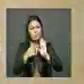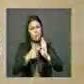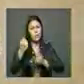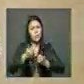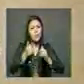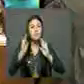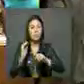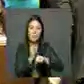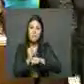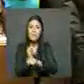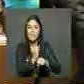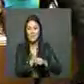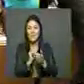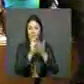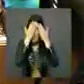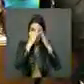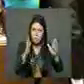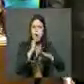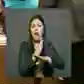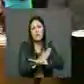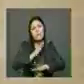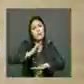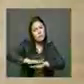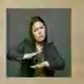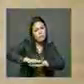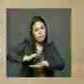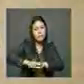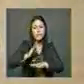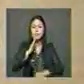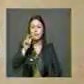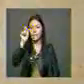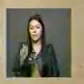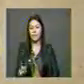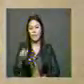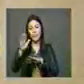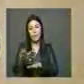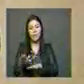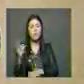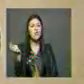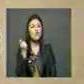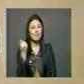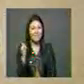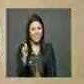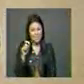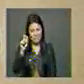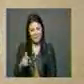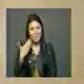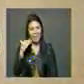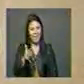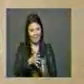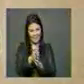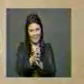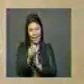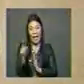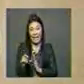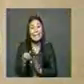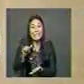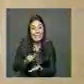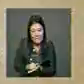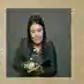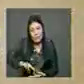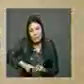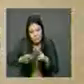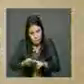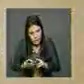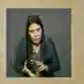de las instituciones democráticas que ya advertía la representante hace unos minutos, que justificarían una intervención más activa